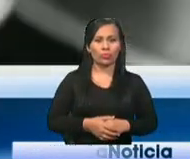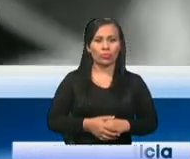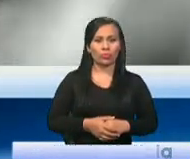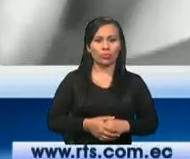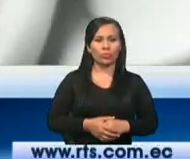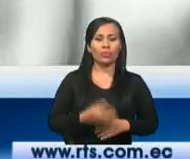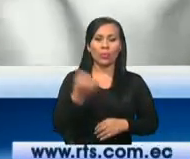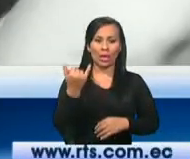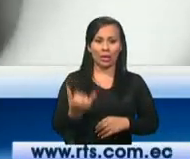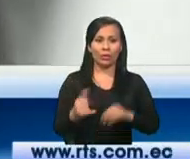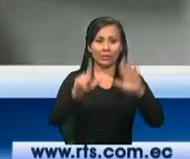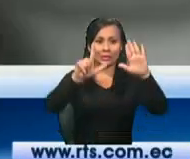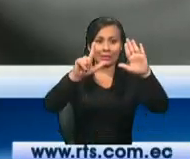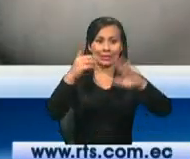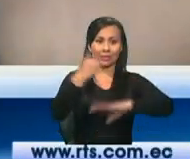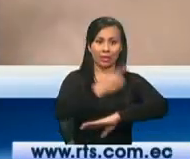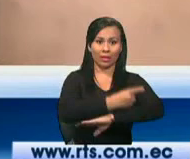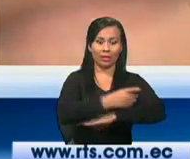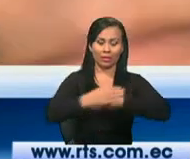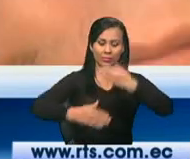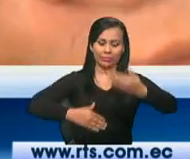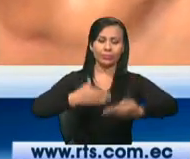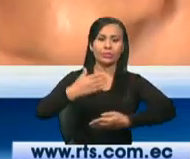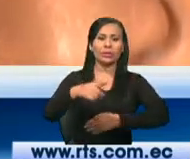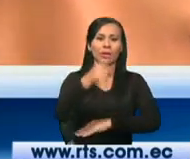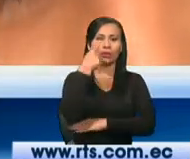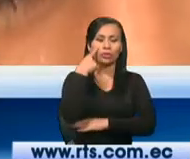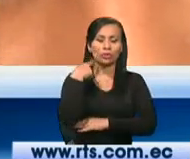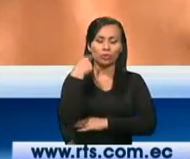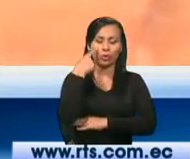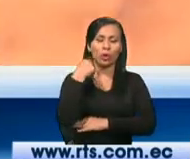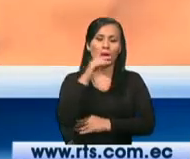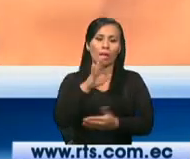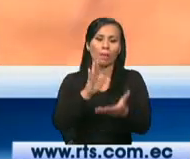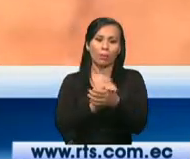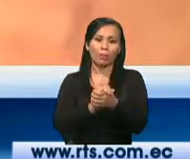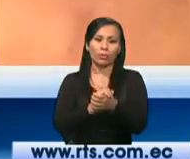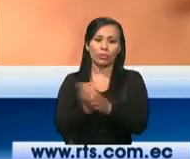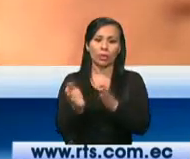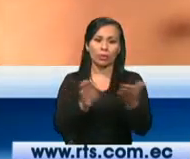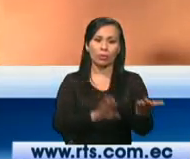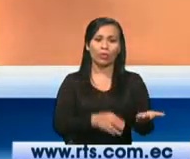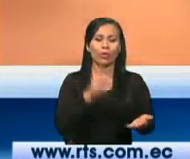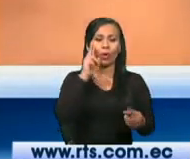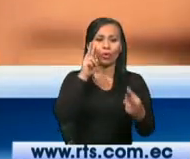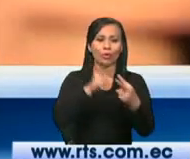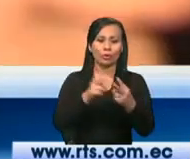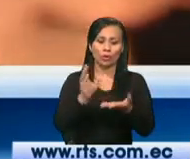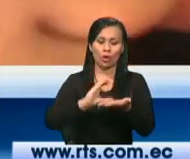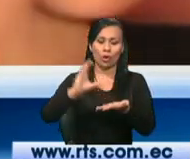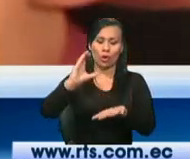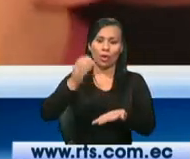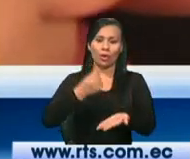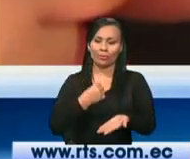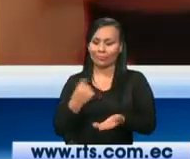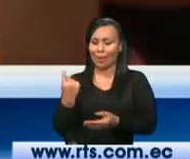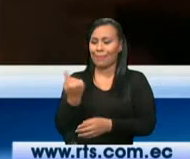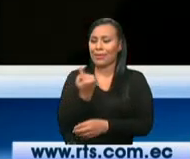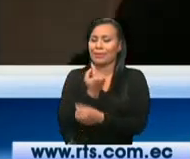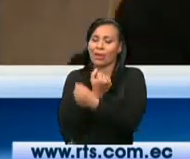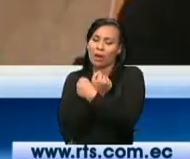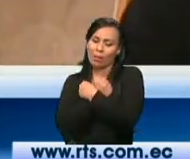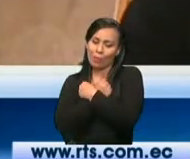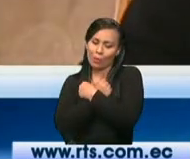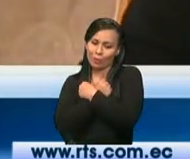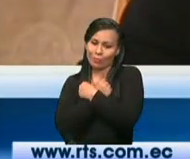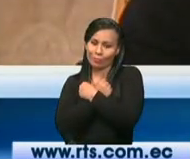Han pasado 7 días y Jorge aún llora por la muerte de su esposa, a quien conoció en el colegio y se convirtió en su primer amor.